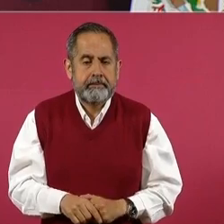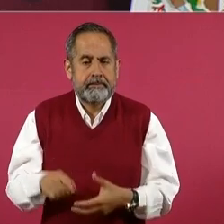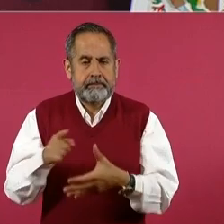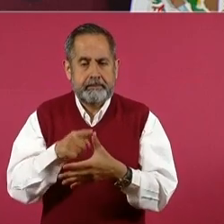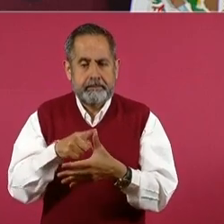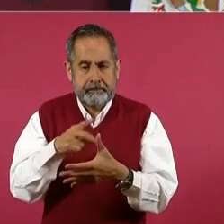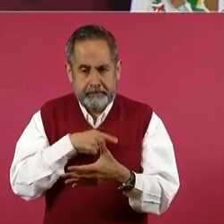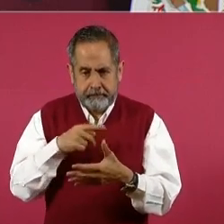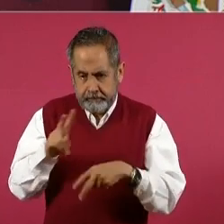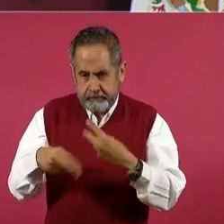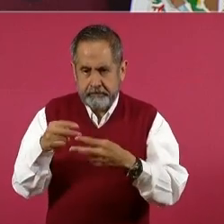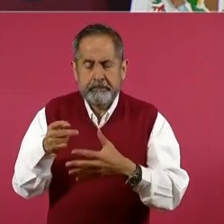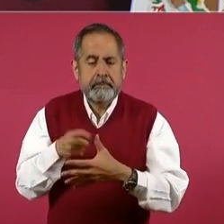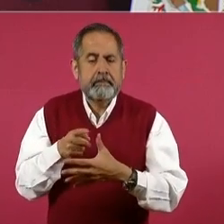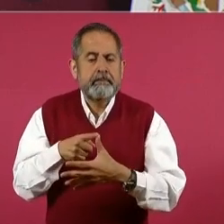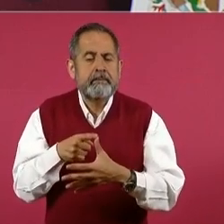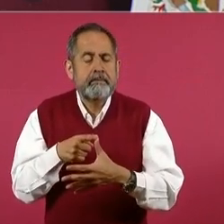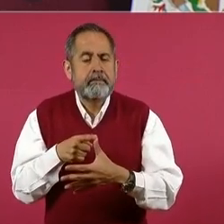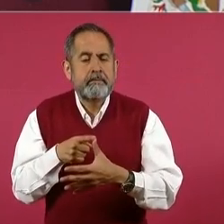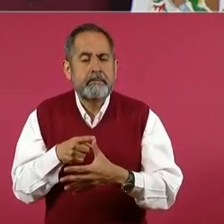Tengo que ir